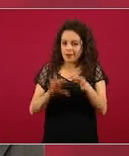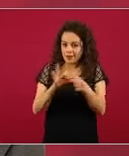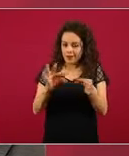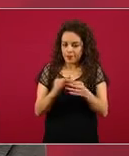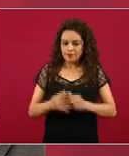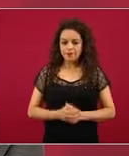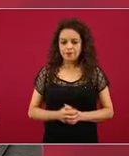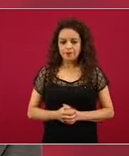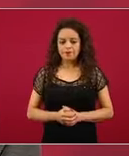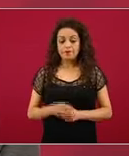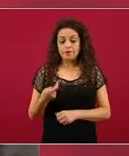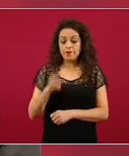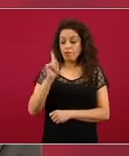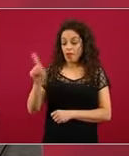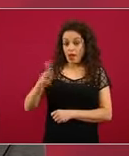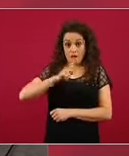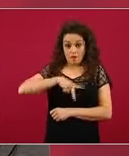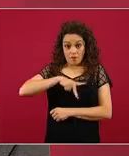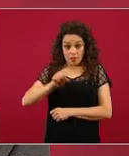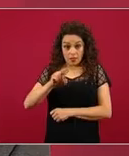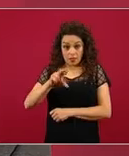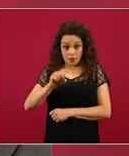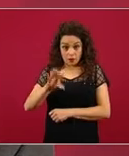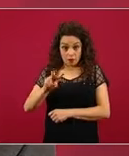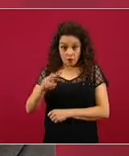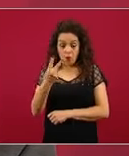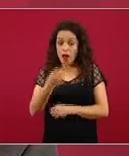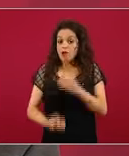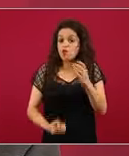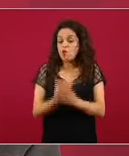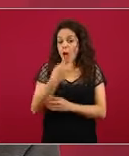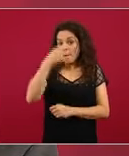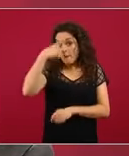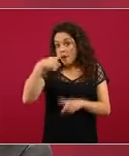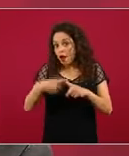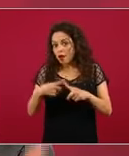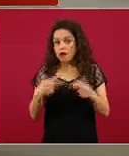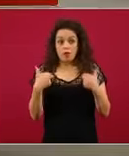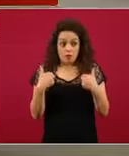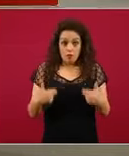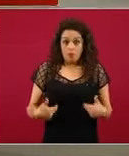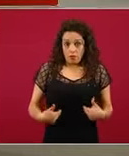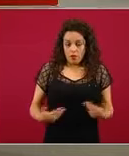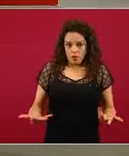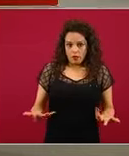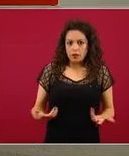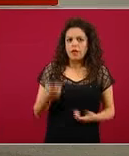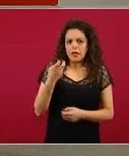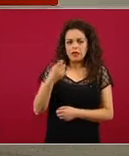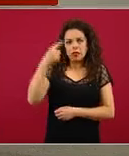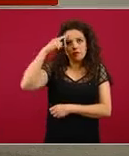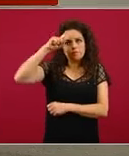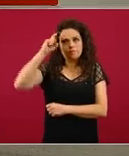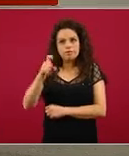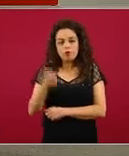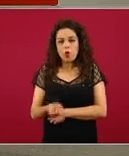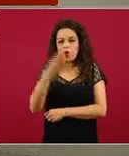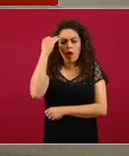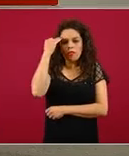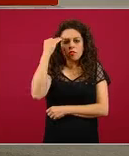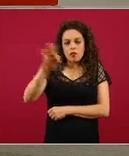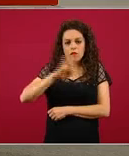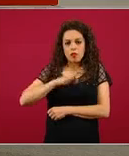el SARS-CoV-2 es un virus nuevo para los seres humanos, es cuánto dura esa respuesta inmune. Pero no